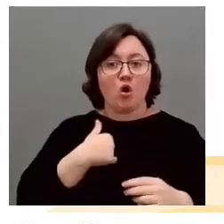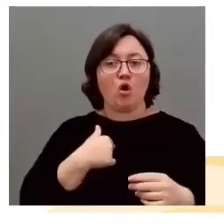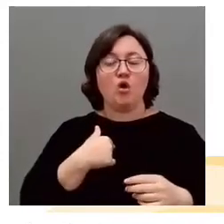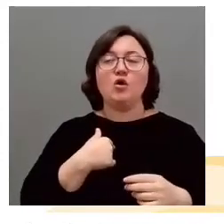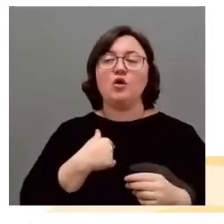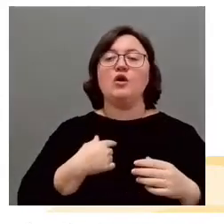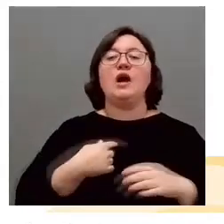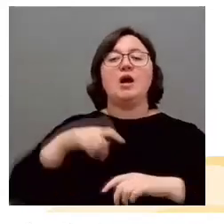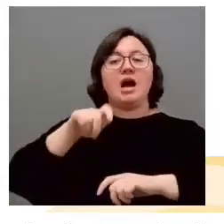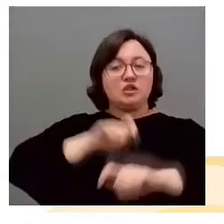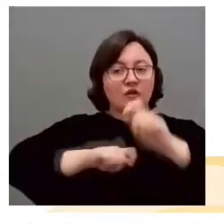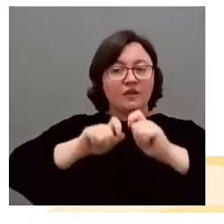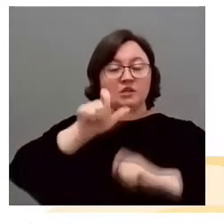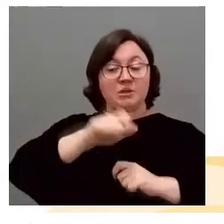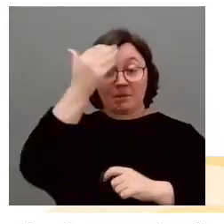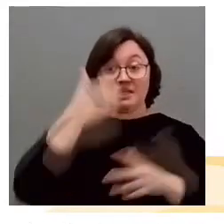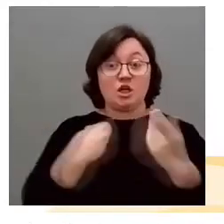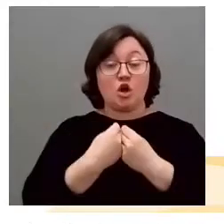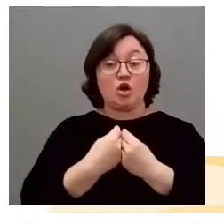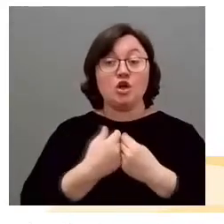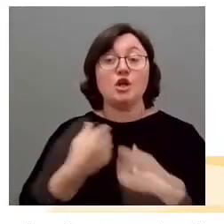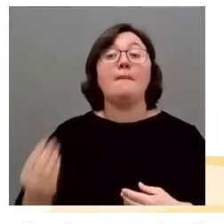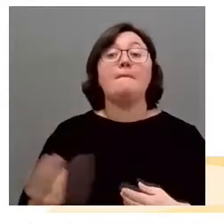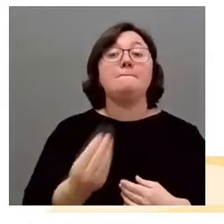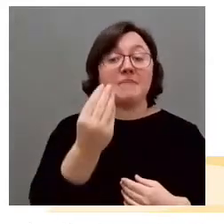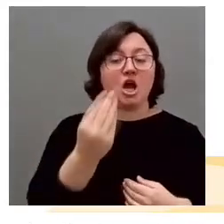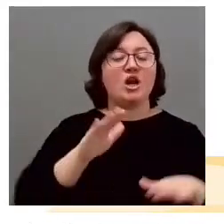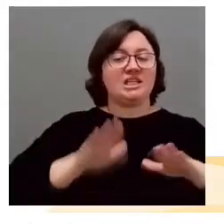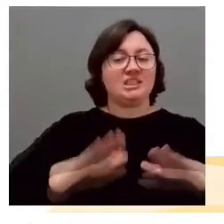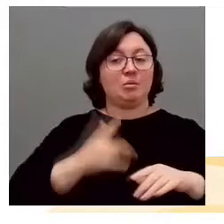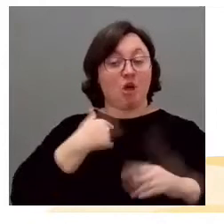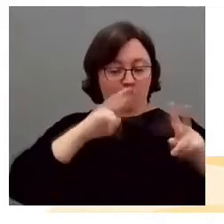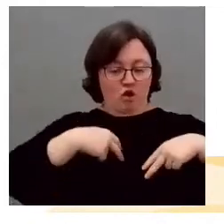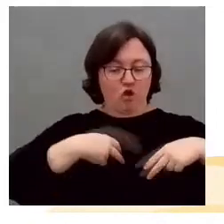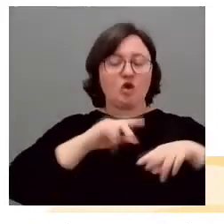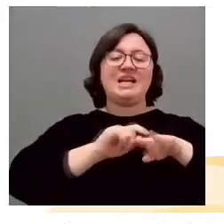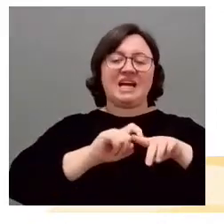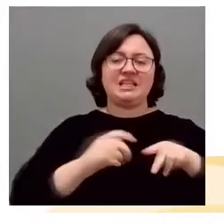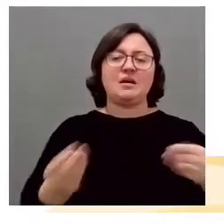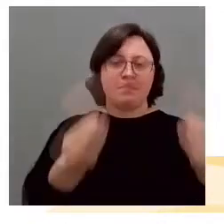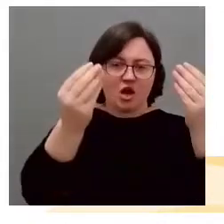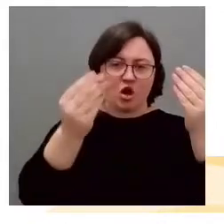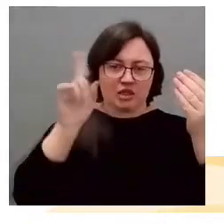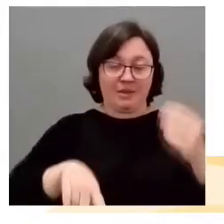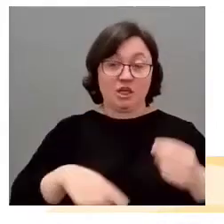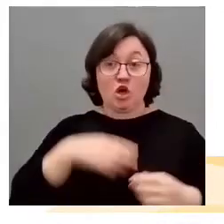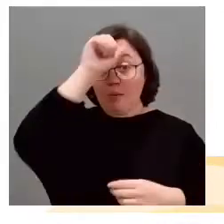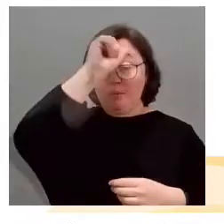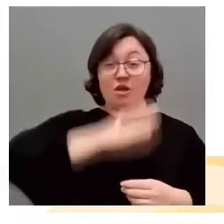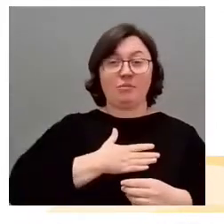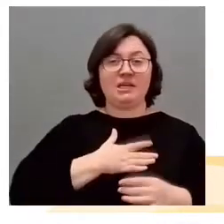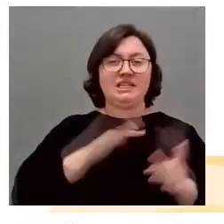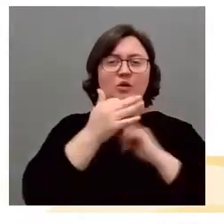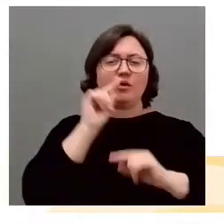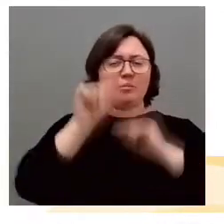mejor, sino que también somos mejores que cuando comenzó. Yo creo que esta pandemia, esta